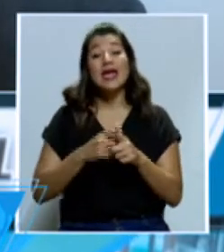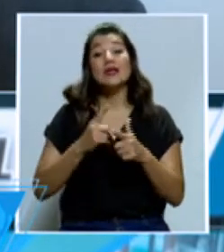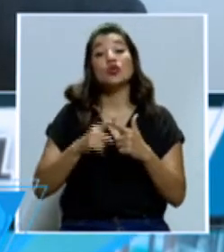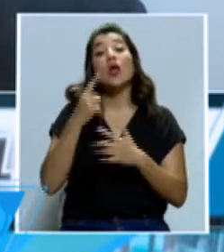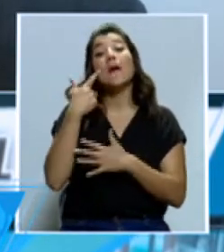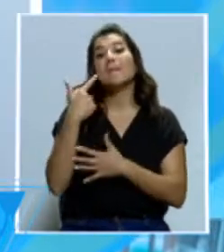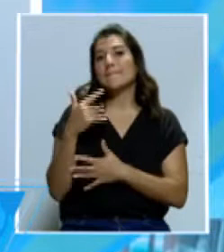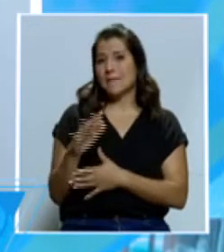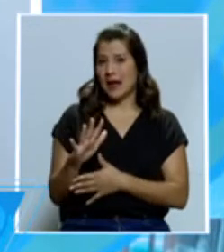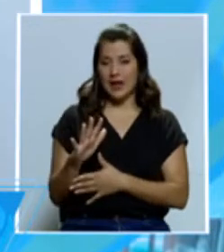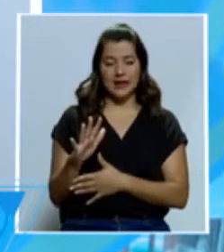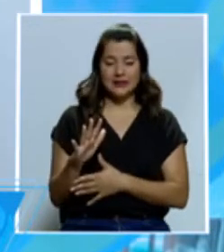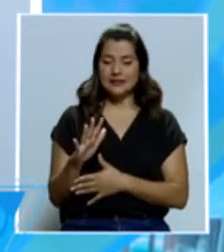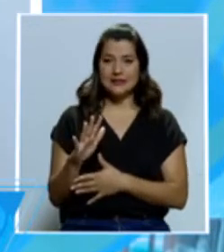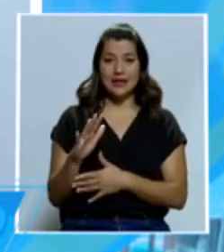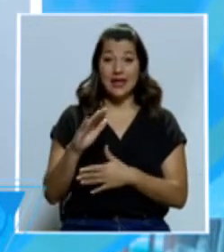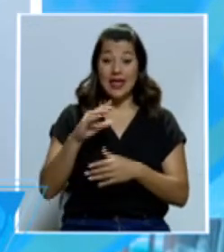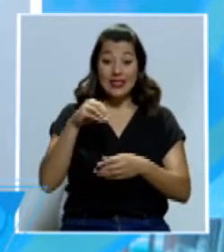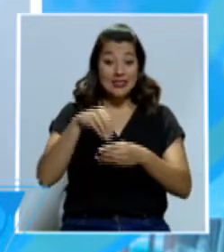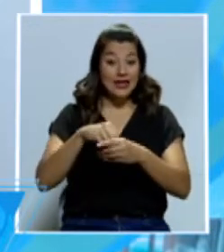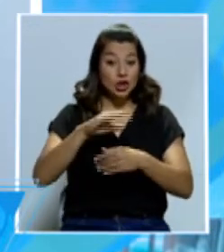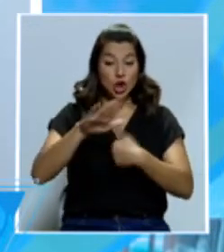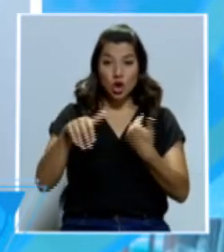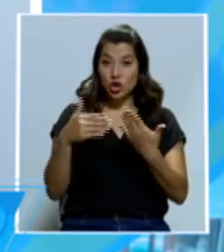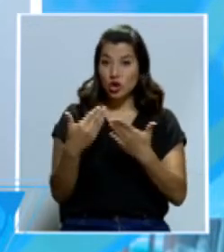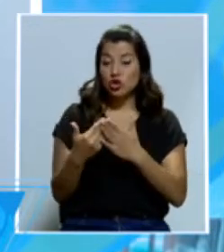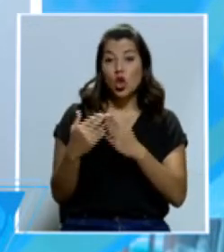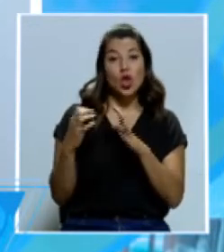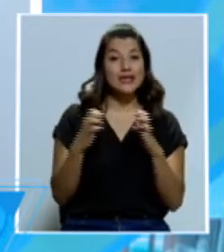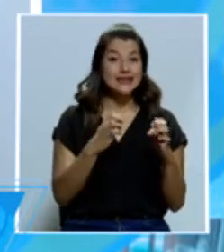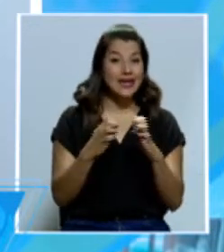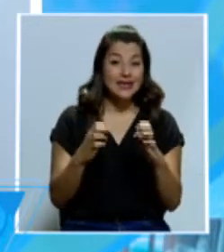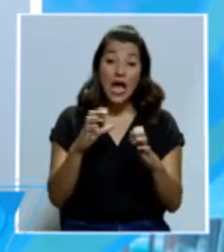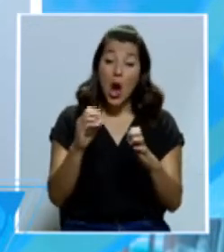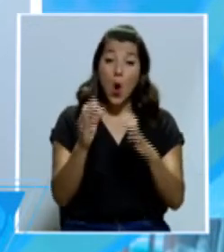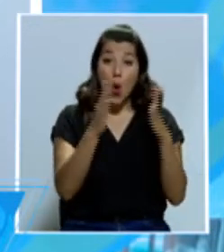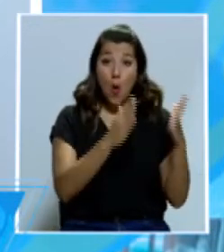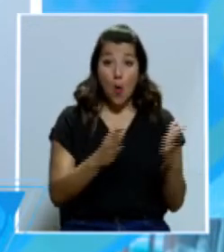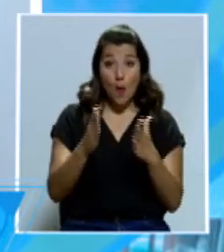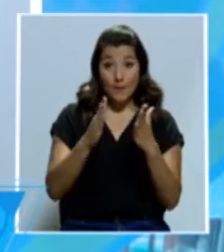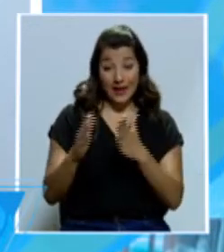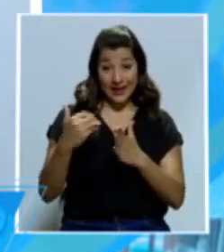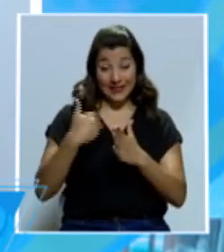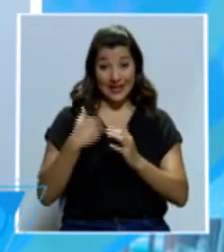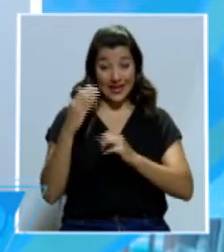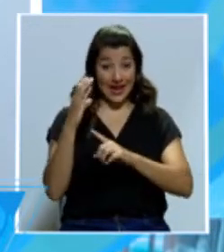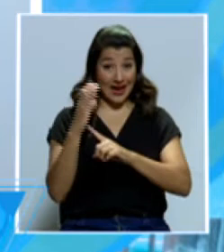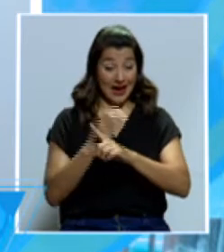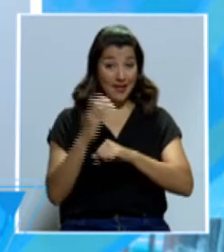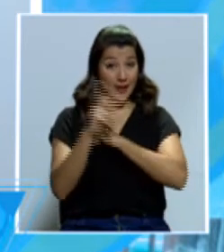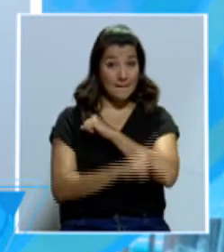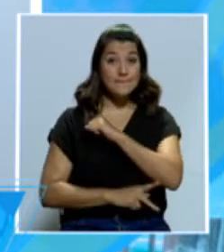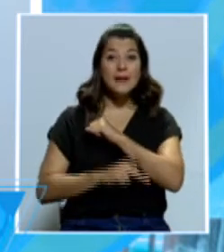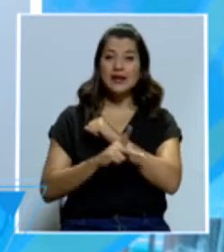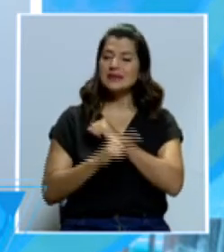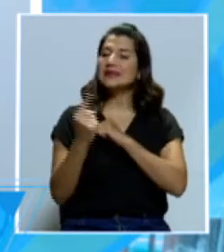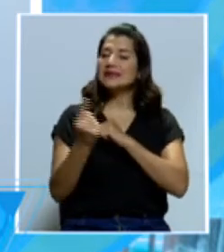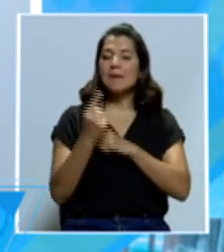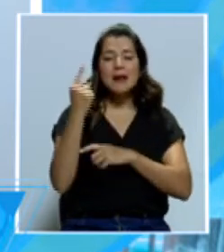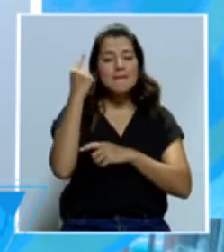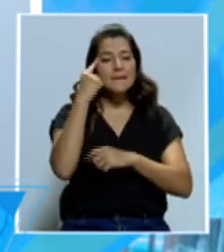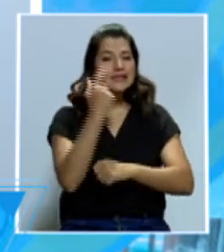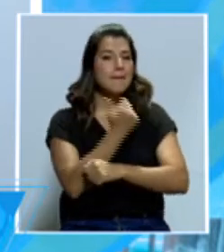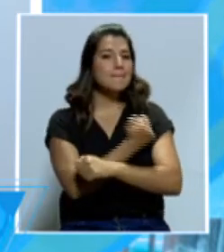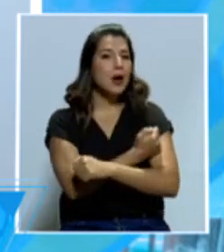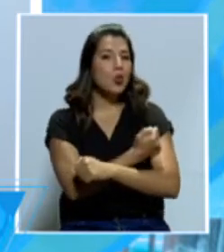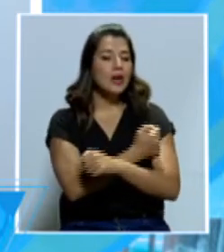aparentemente en todas las estrategias de los países que se conocen hasta ahora, están en la primera línea de vacunación. Y luego